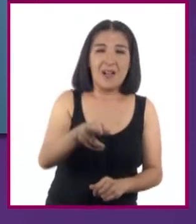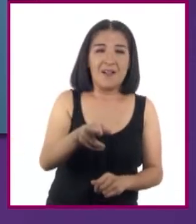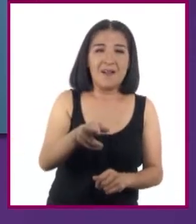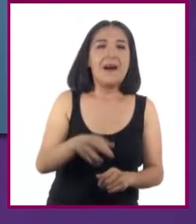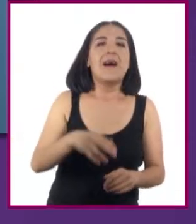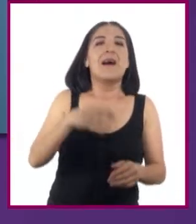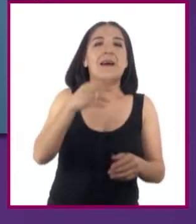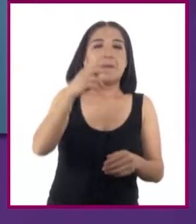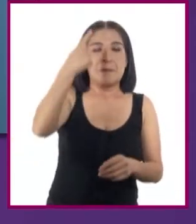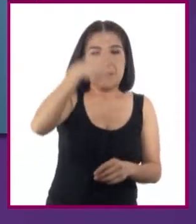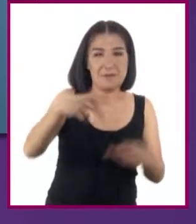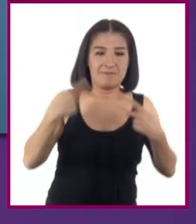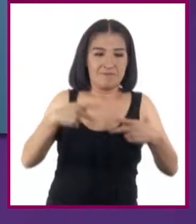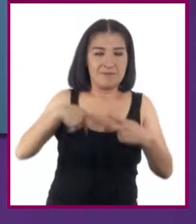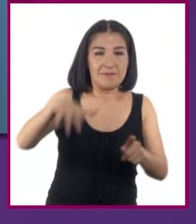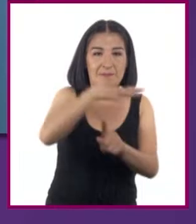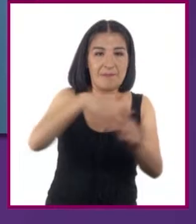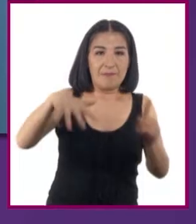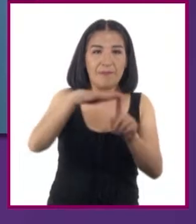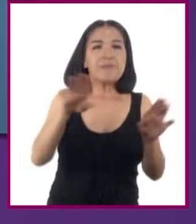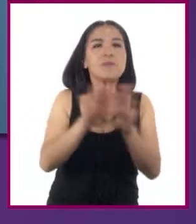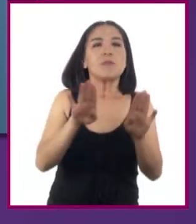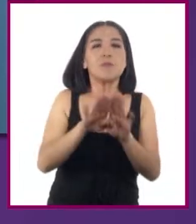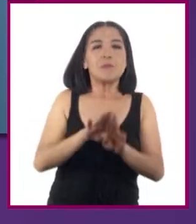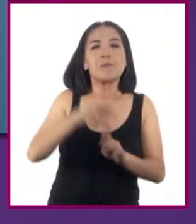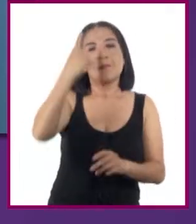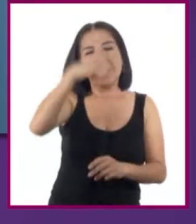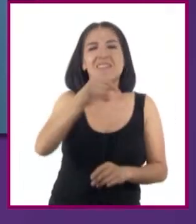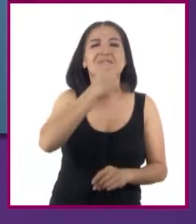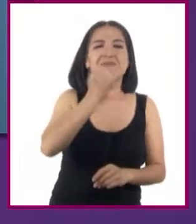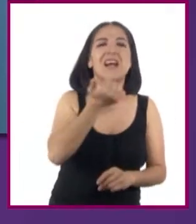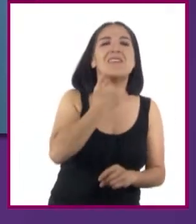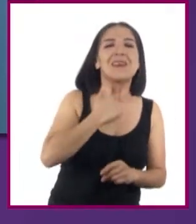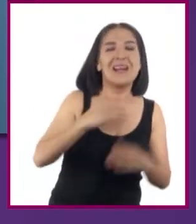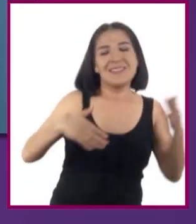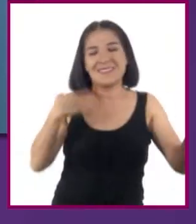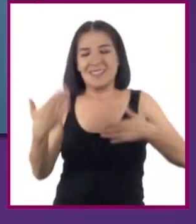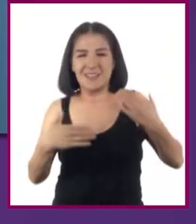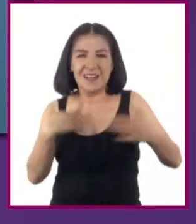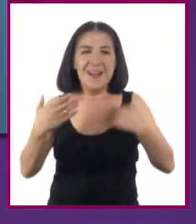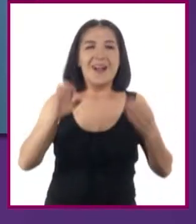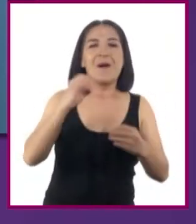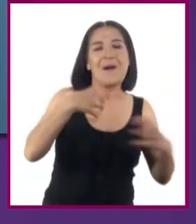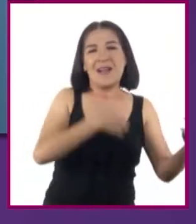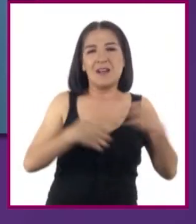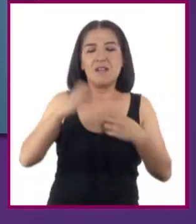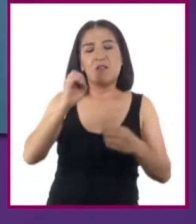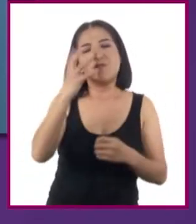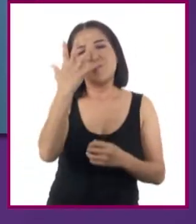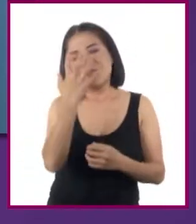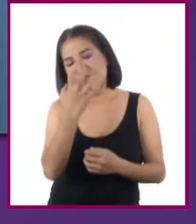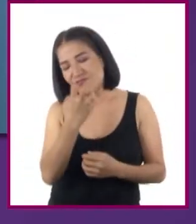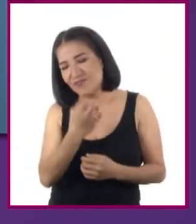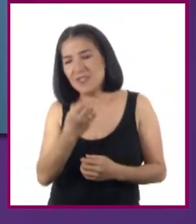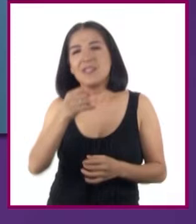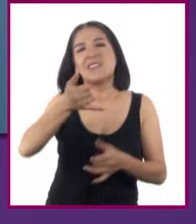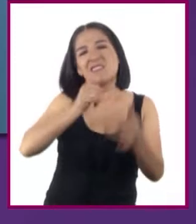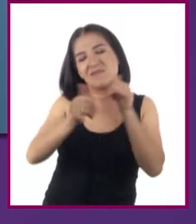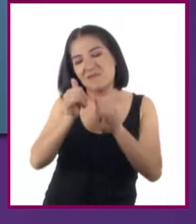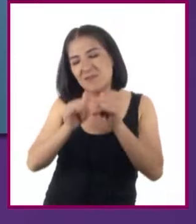personas, el consumo de alcohol se asocia a momentos de alegría, éxito o tristeza, es decir, la